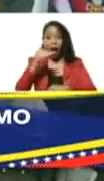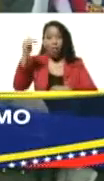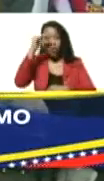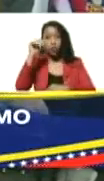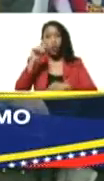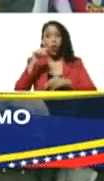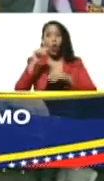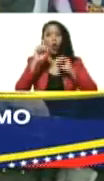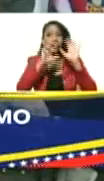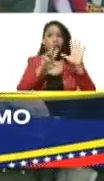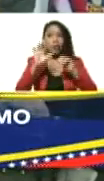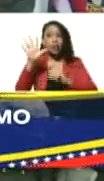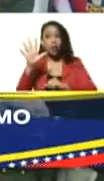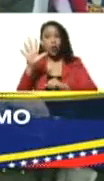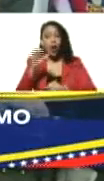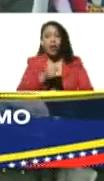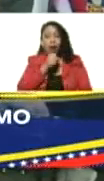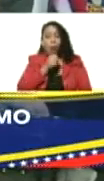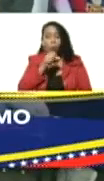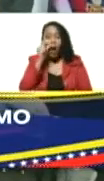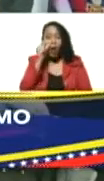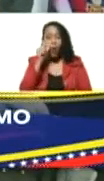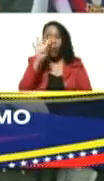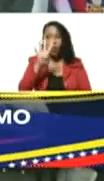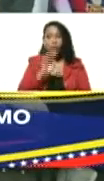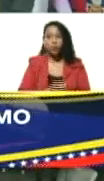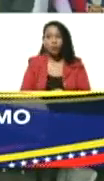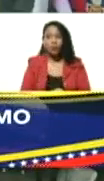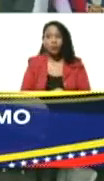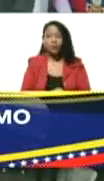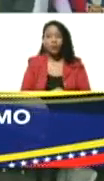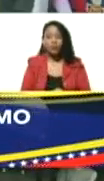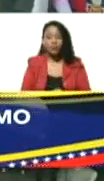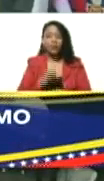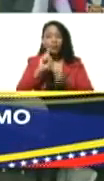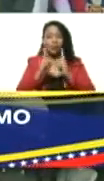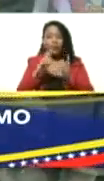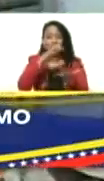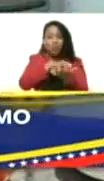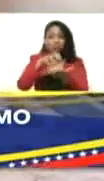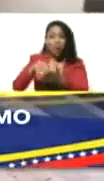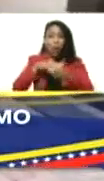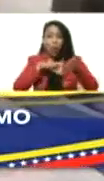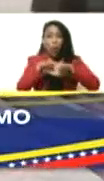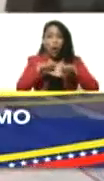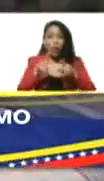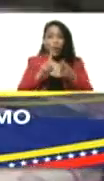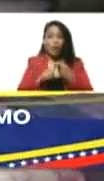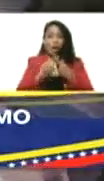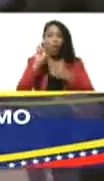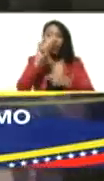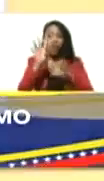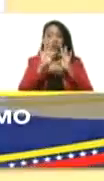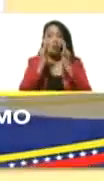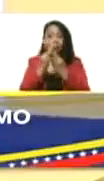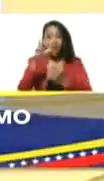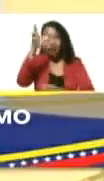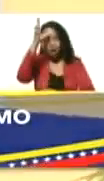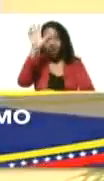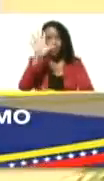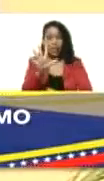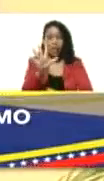y adultos mayores 4, señor presidente. Fueron algunos estados, en Cojedes, 2 familias, Falcón,